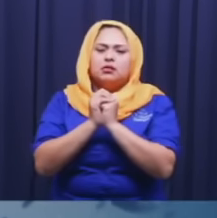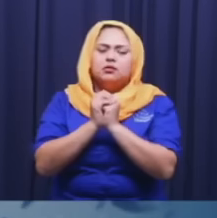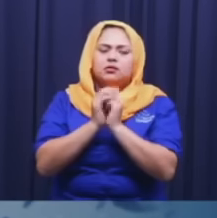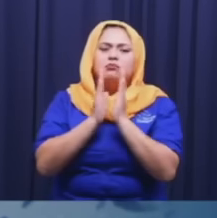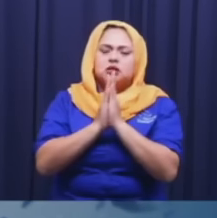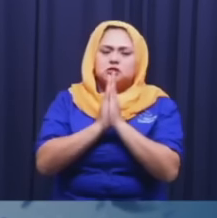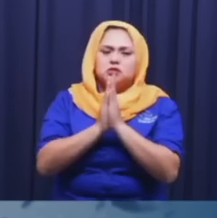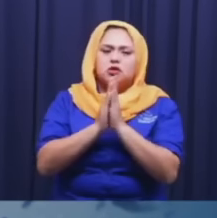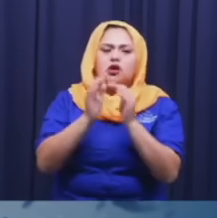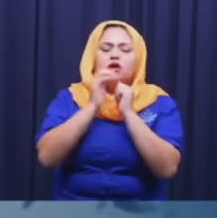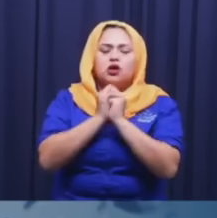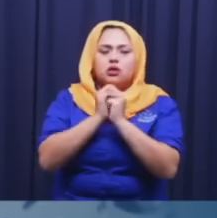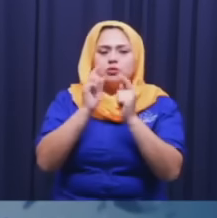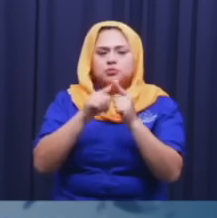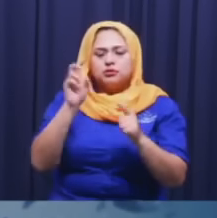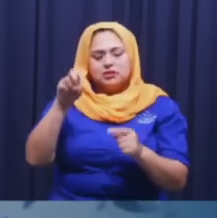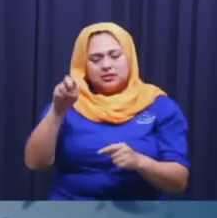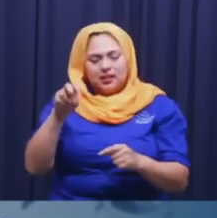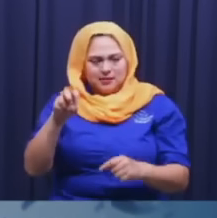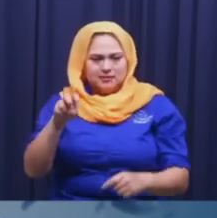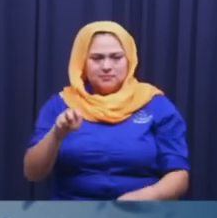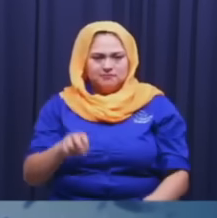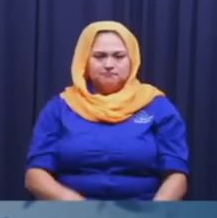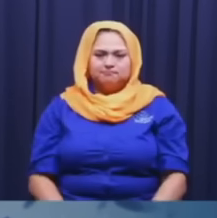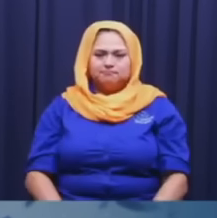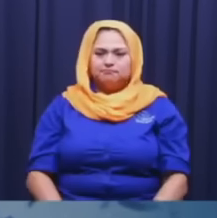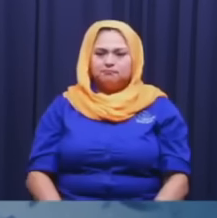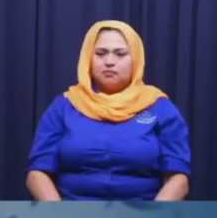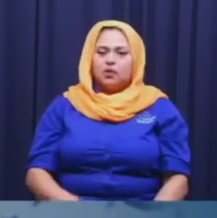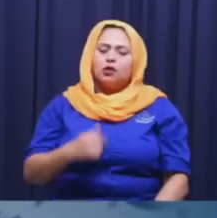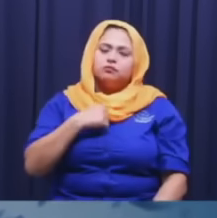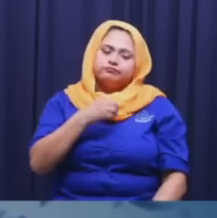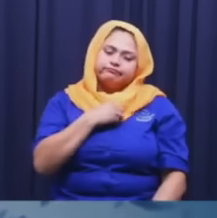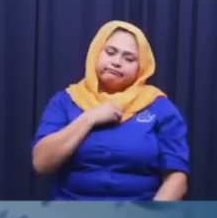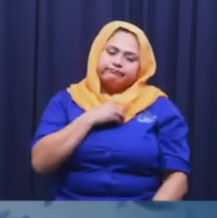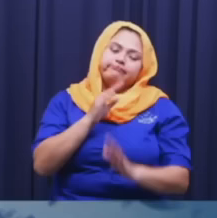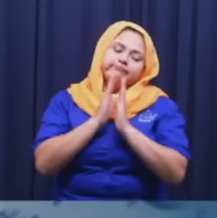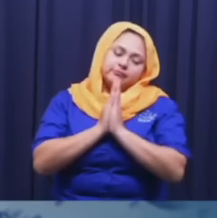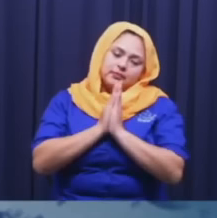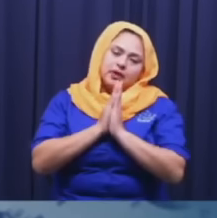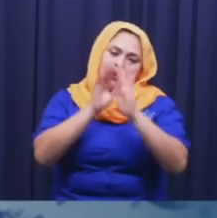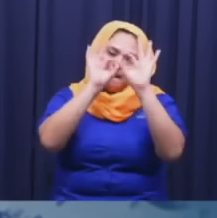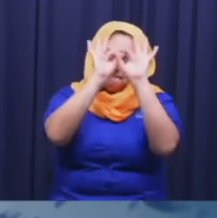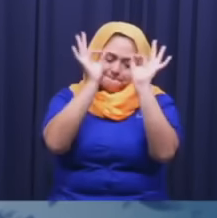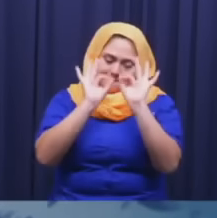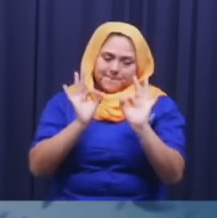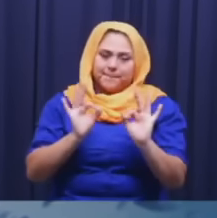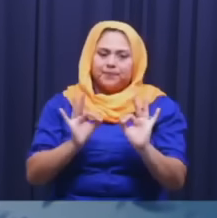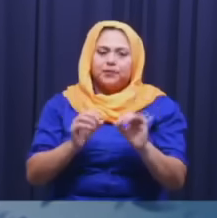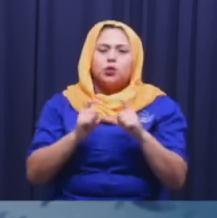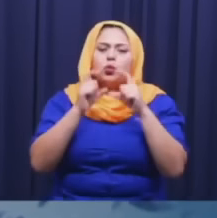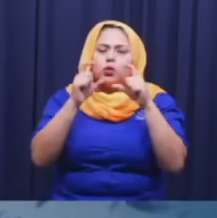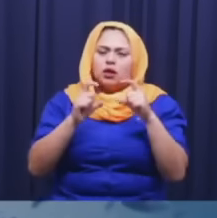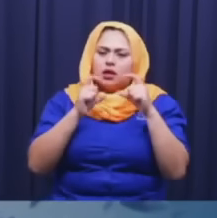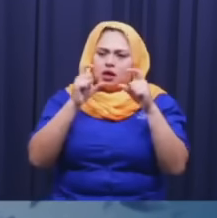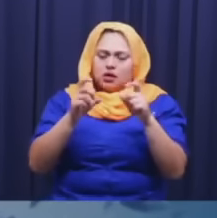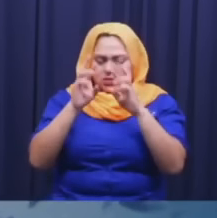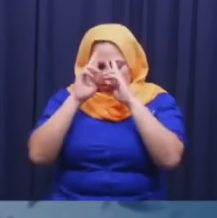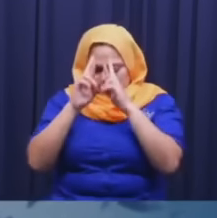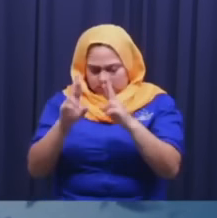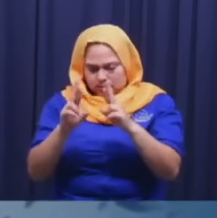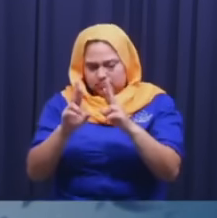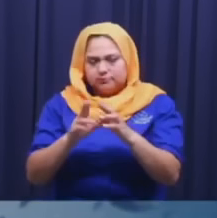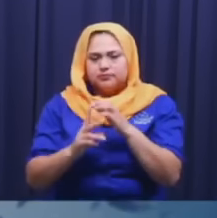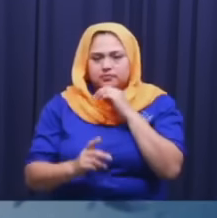algunas necesidades específicas. Quisiera pedirle que de la forma más cuidadosa y